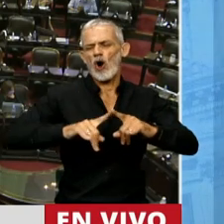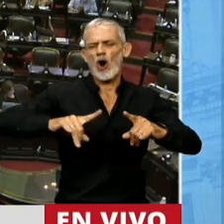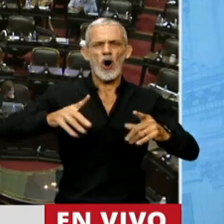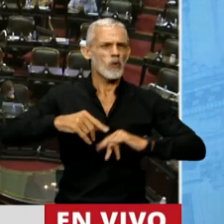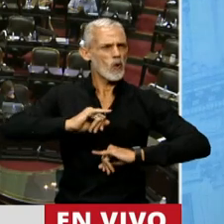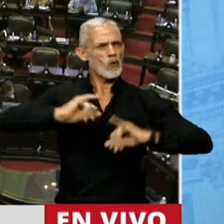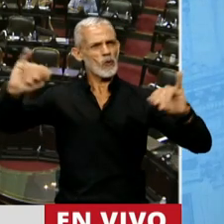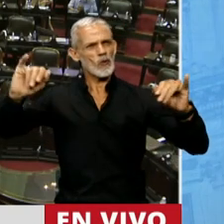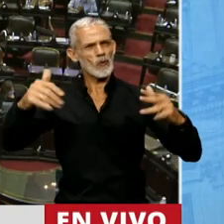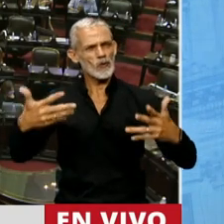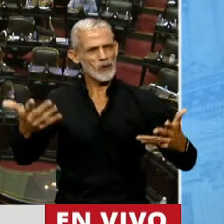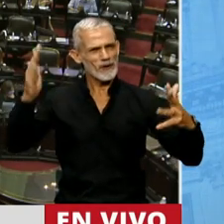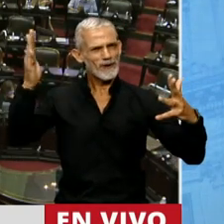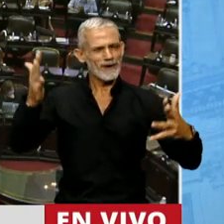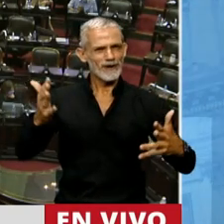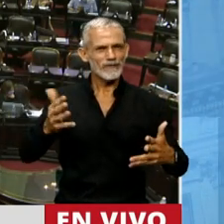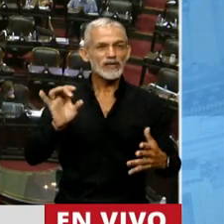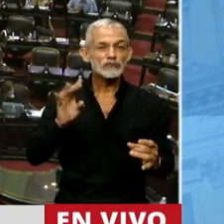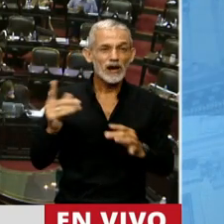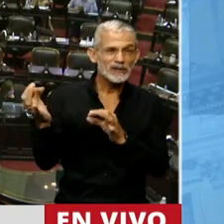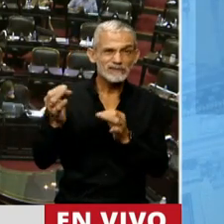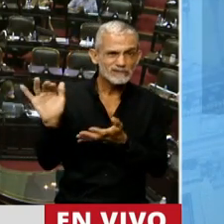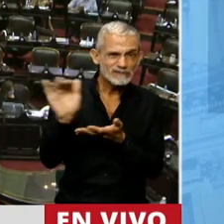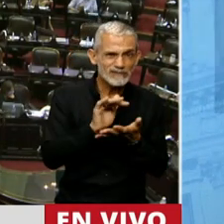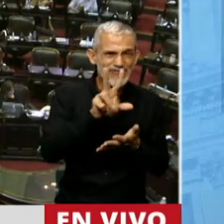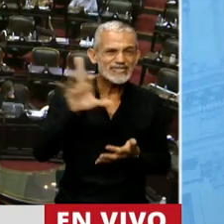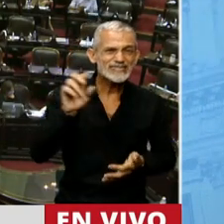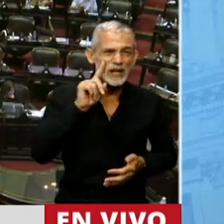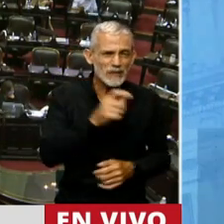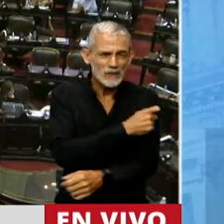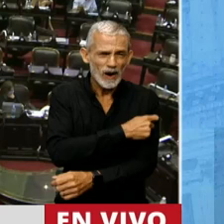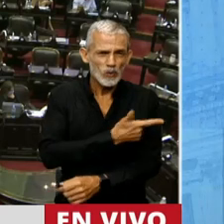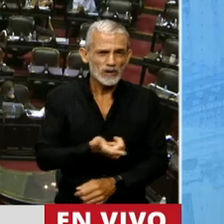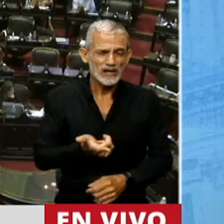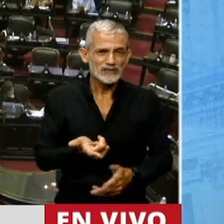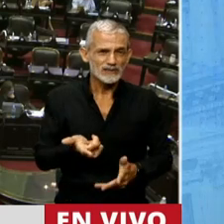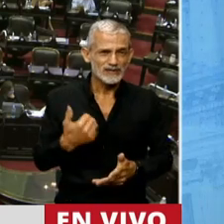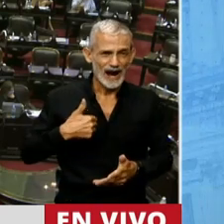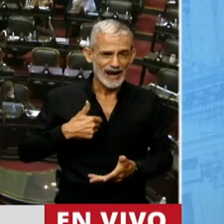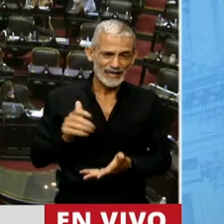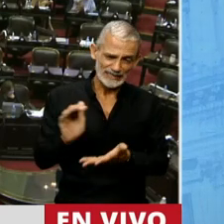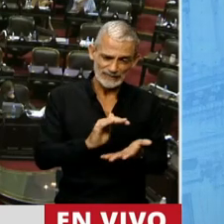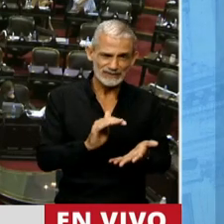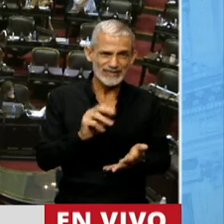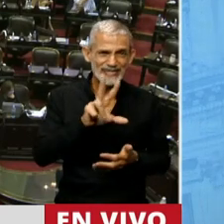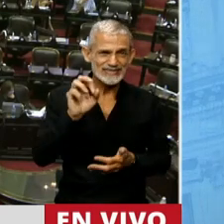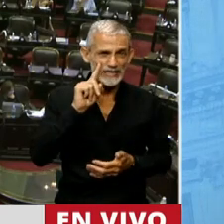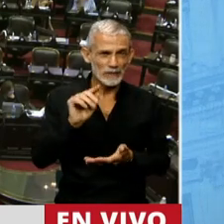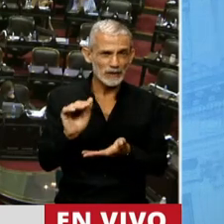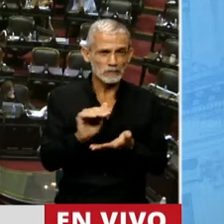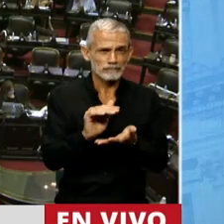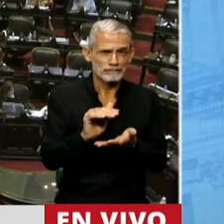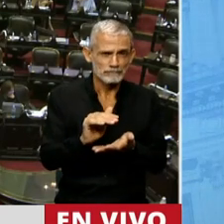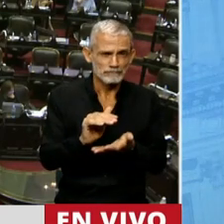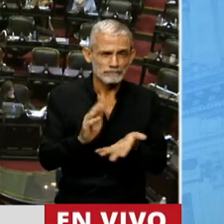bombos, platillos, solo llegaron 300.000 vacunas a nuestro país.